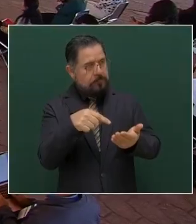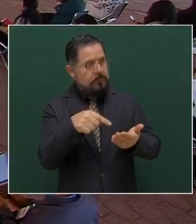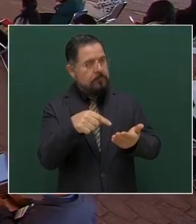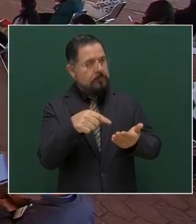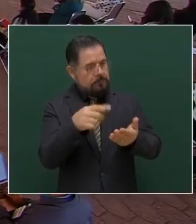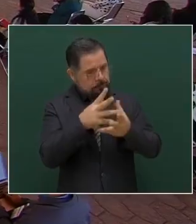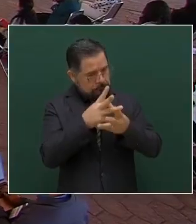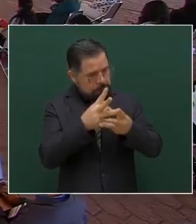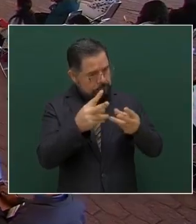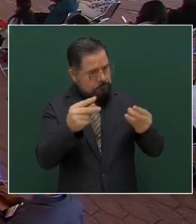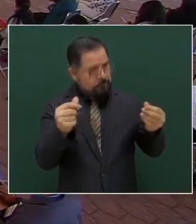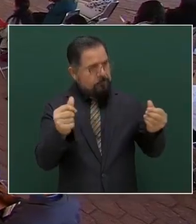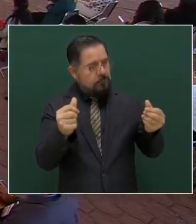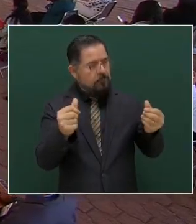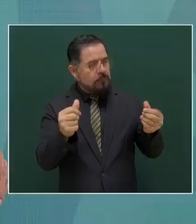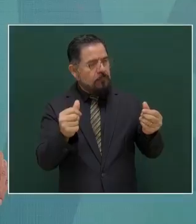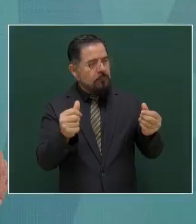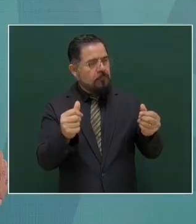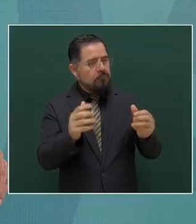para que se aclare,